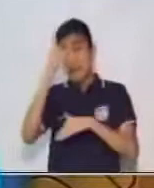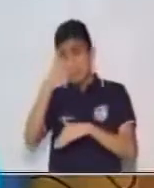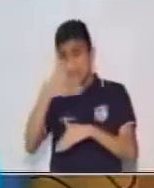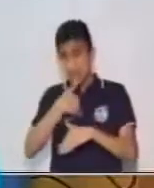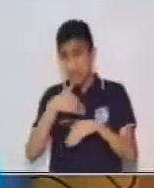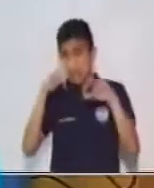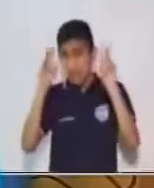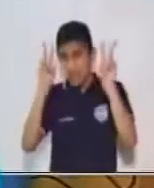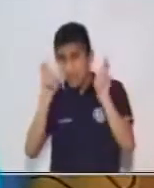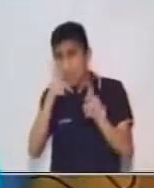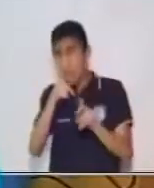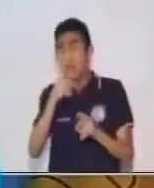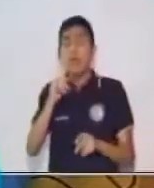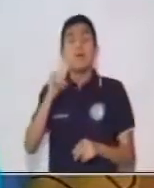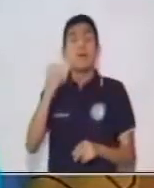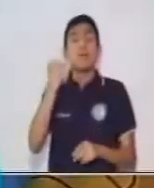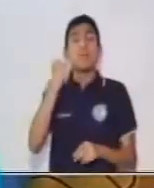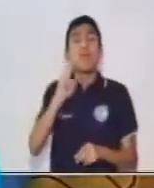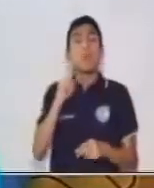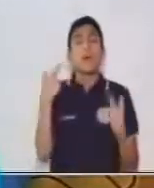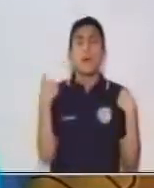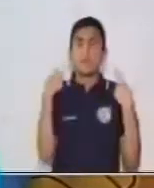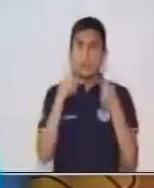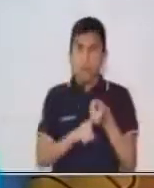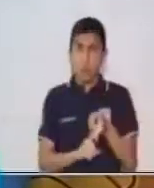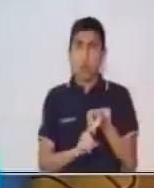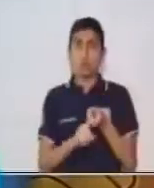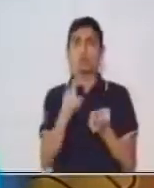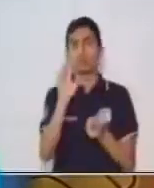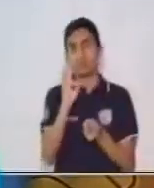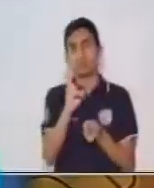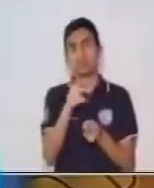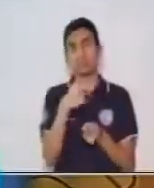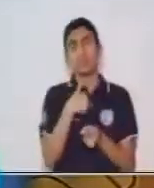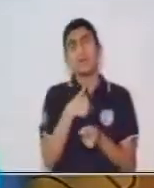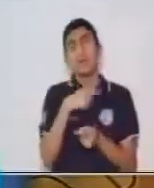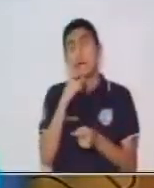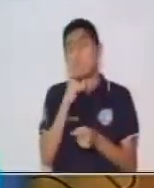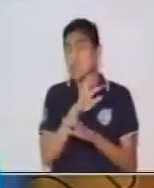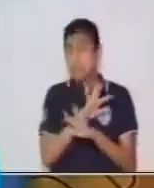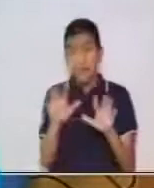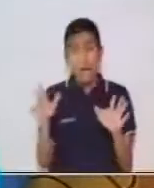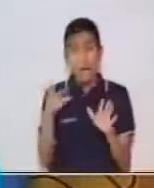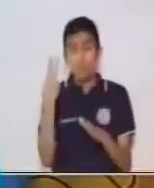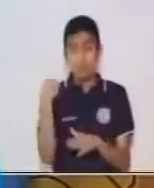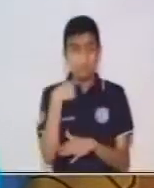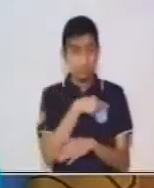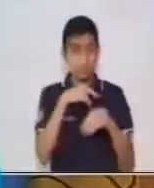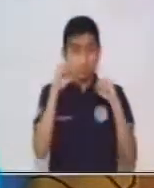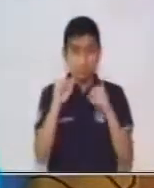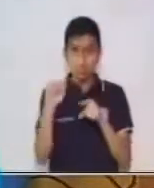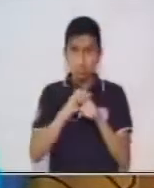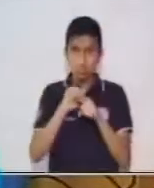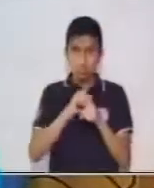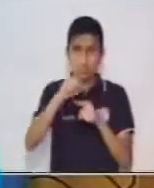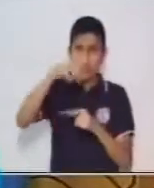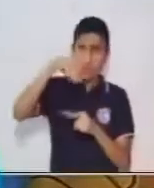hablando de nuestro idioma que es el español. Entonces es así como nosotros podemos realizar nuestra